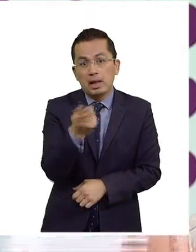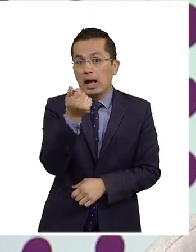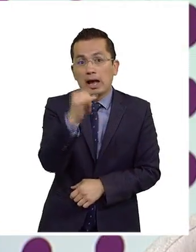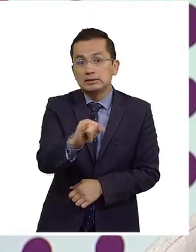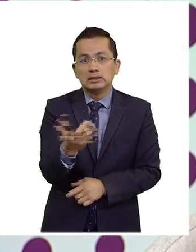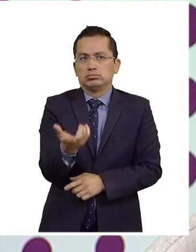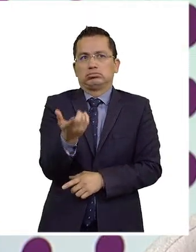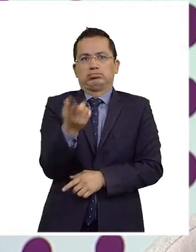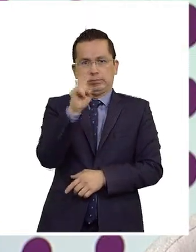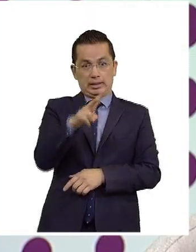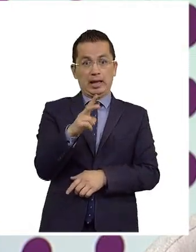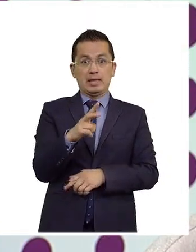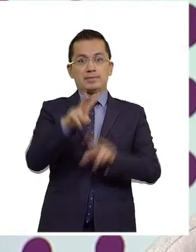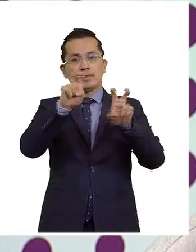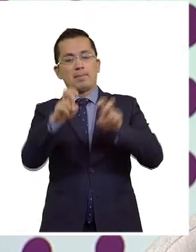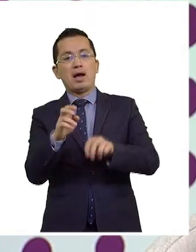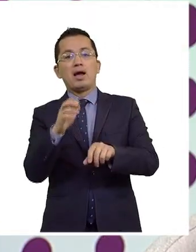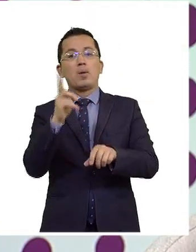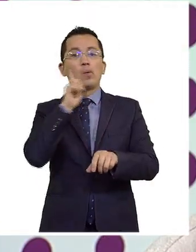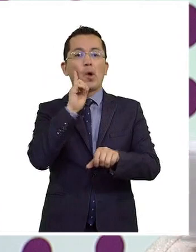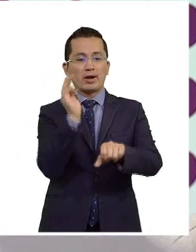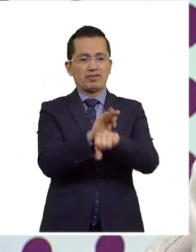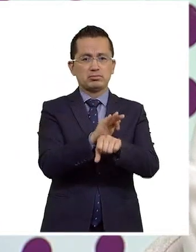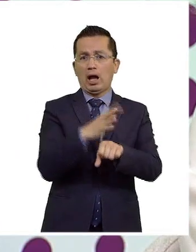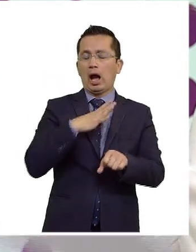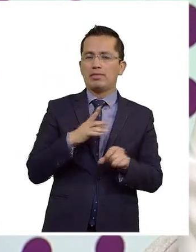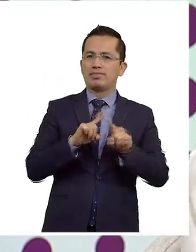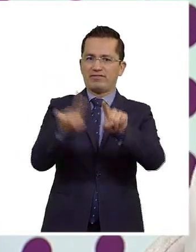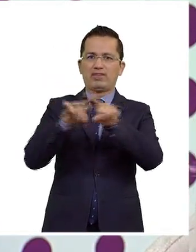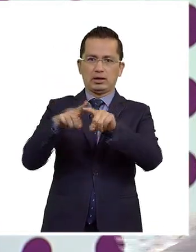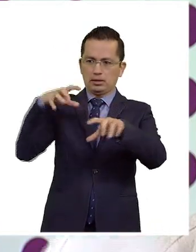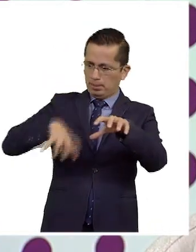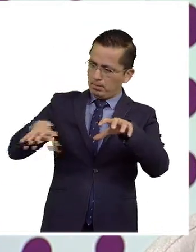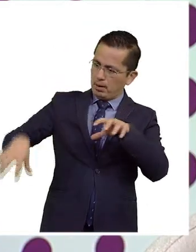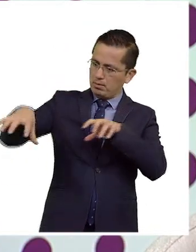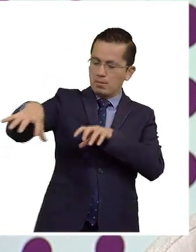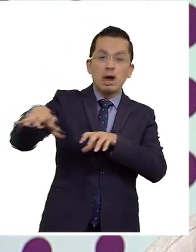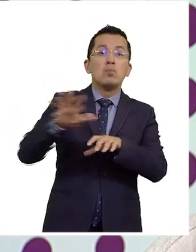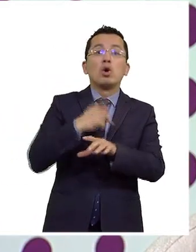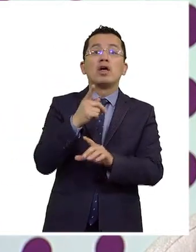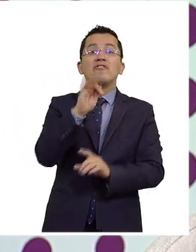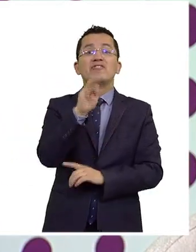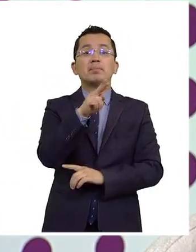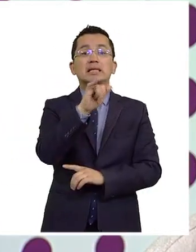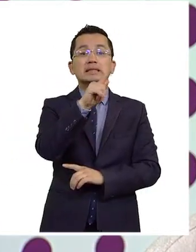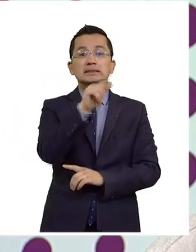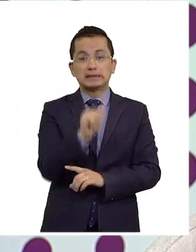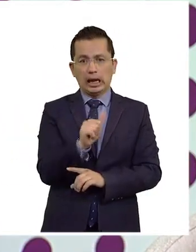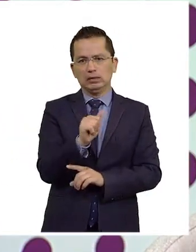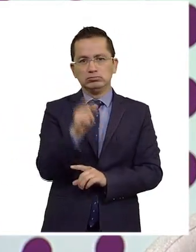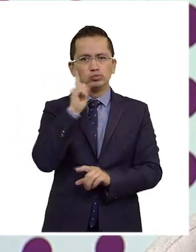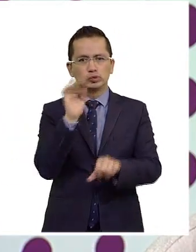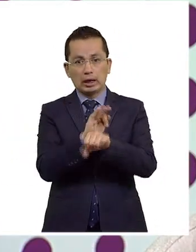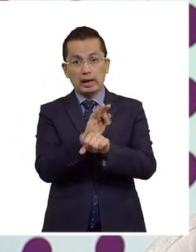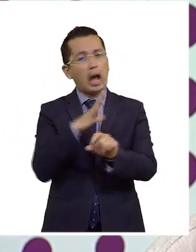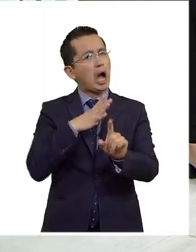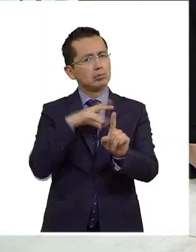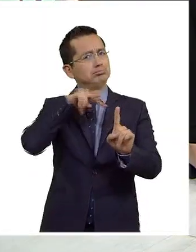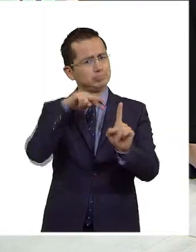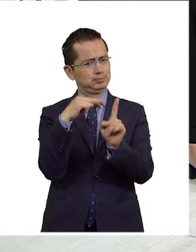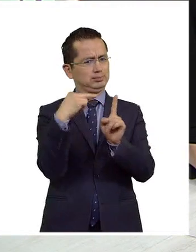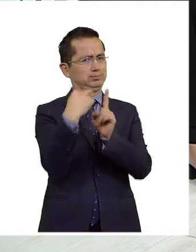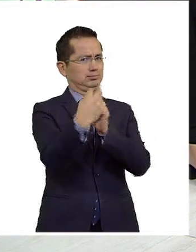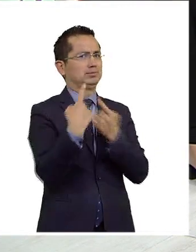porque hay muchas perspectivas y no hay una sola manera de ser feminista o de entender los derechos del Como no hay una mujeres sola o de- manera de